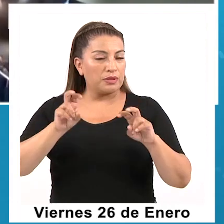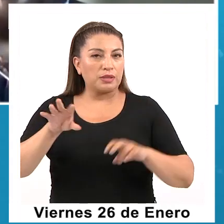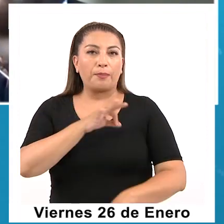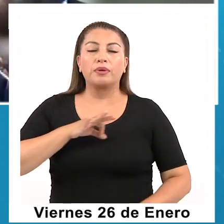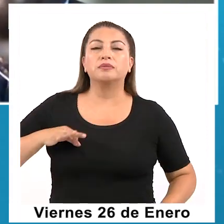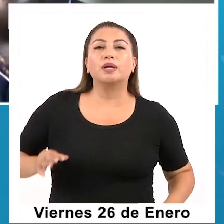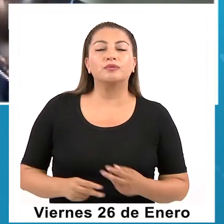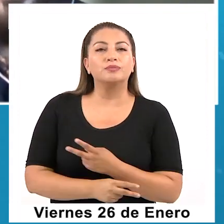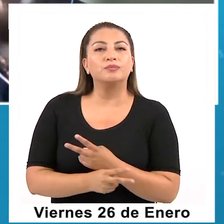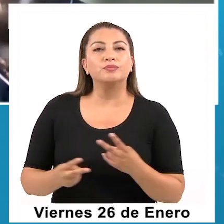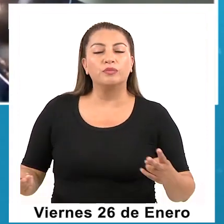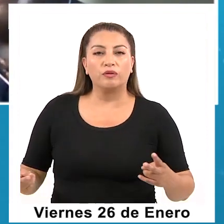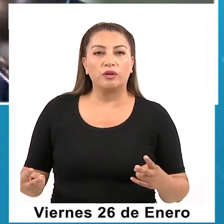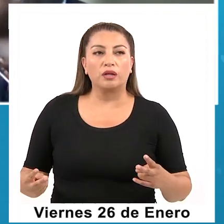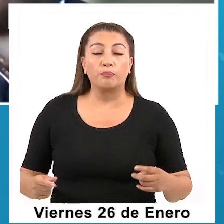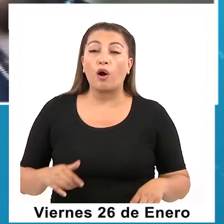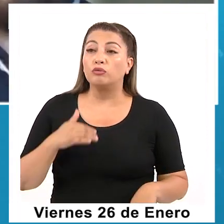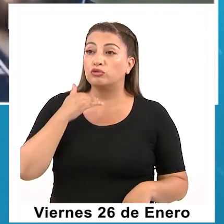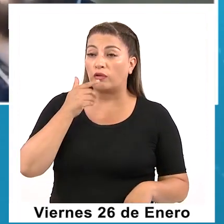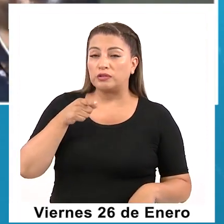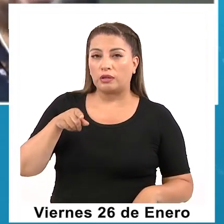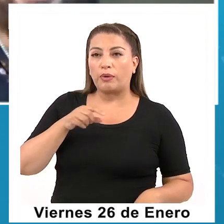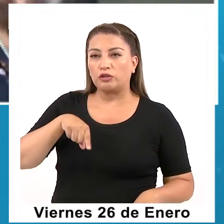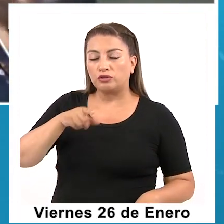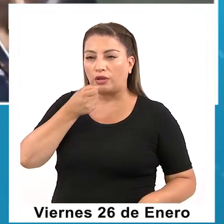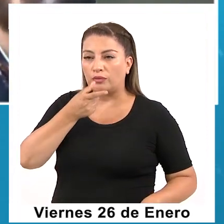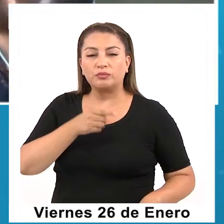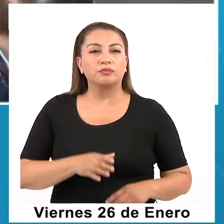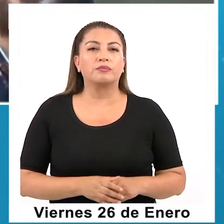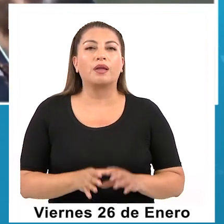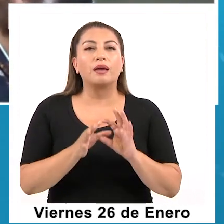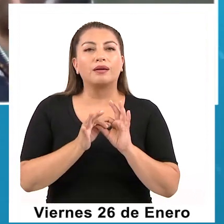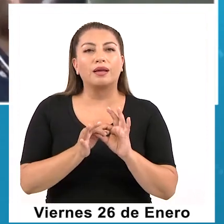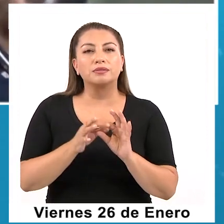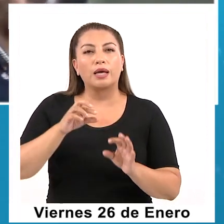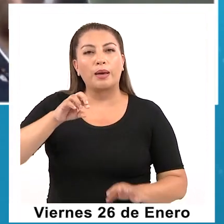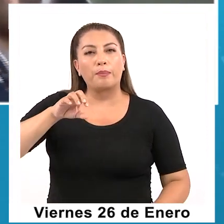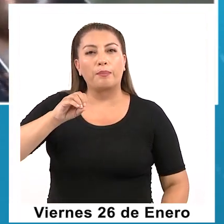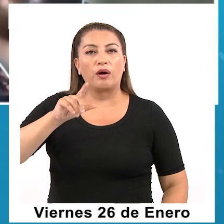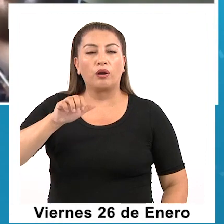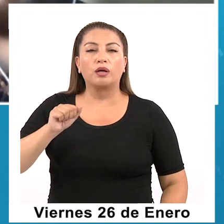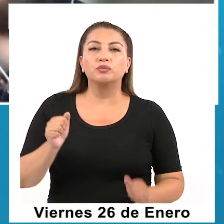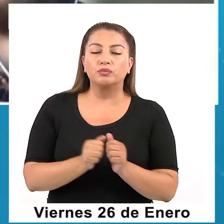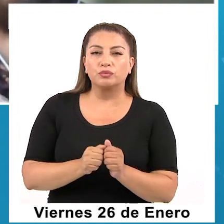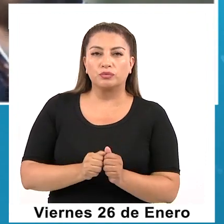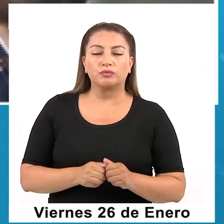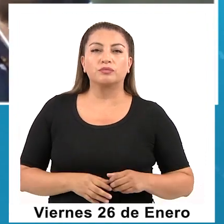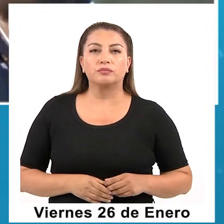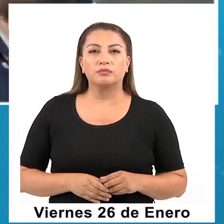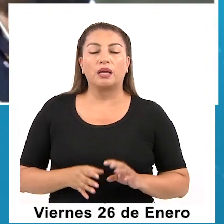Ministerio Público elementos ya. suficientes para la acusación. Ok. Gracias, Paola, por haber estado con nosotros.